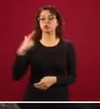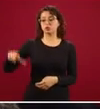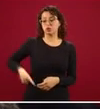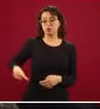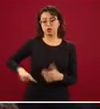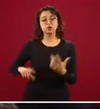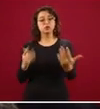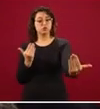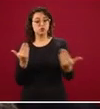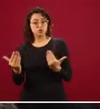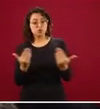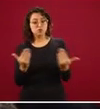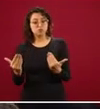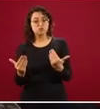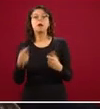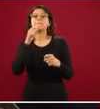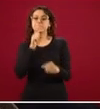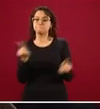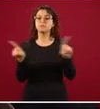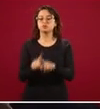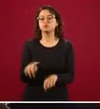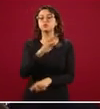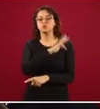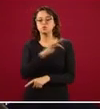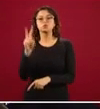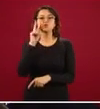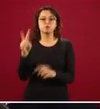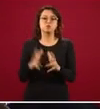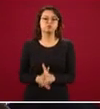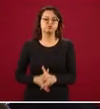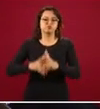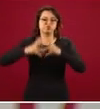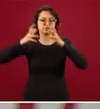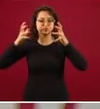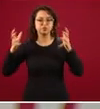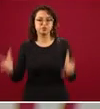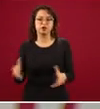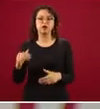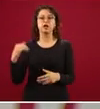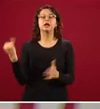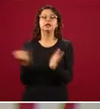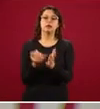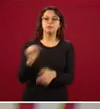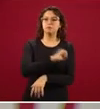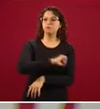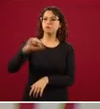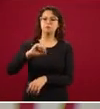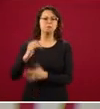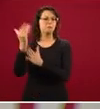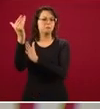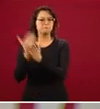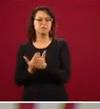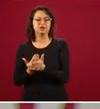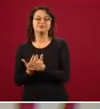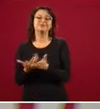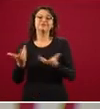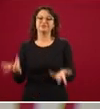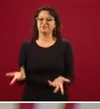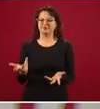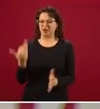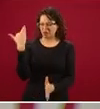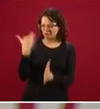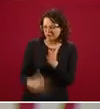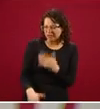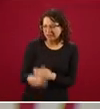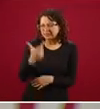también incrementos que atenuaron el efecto de la inflación. Entonces, no es por falta de presupuesto, el